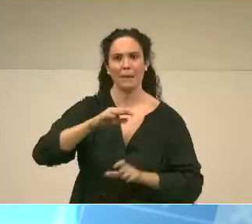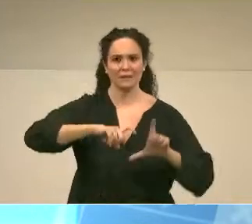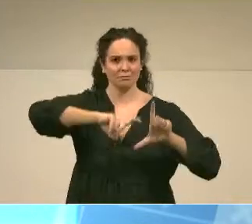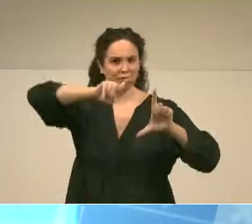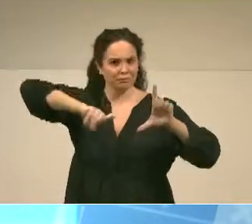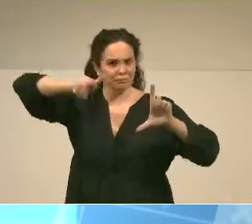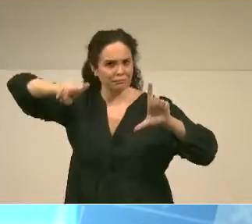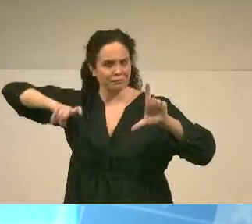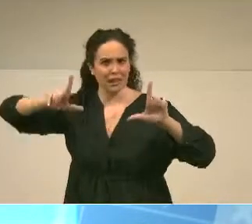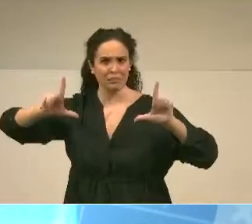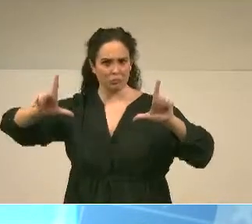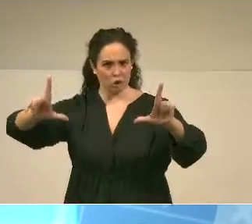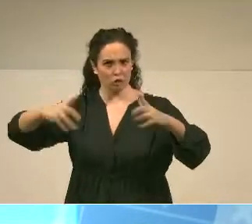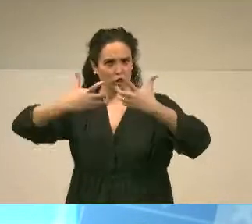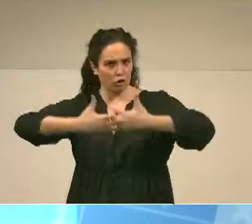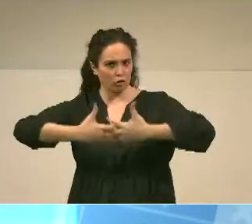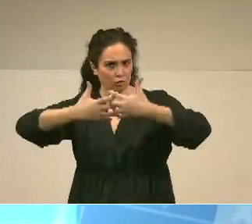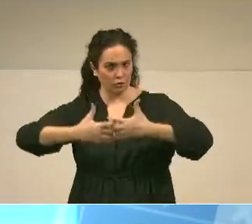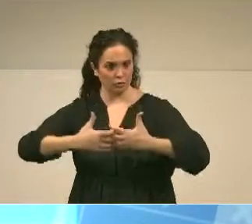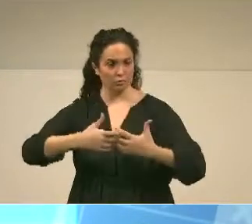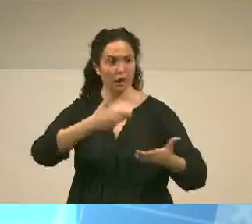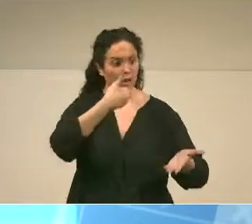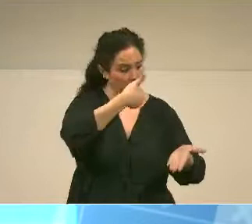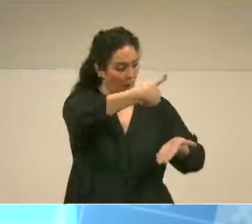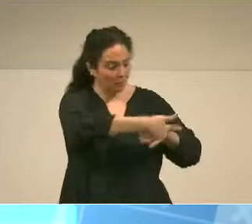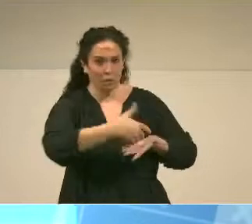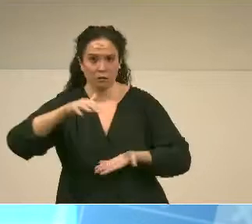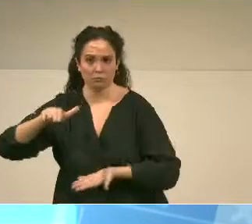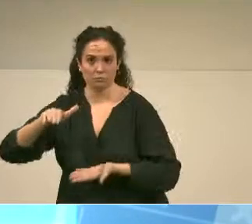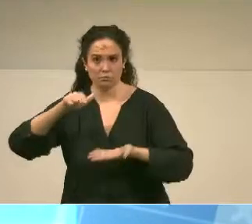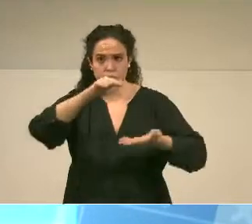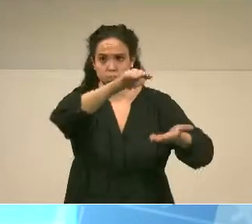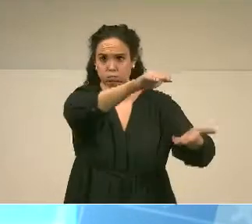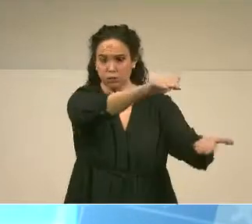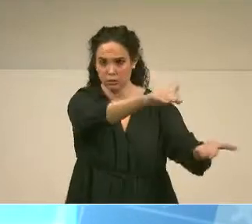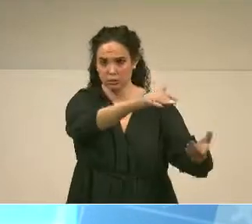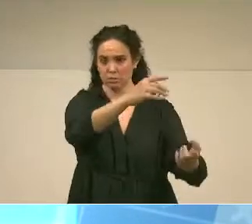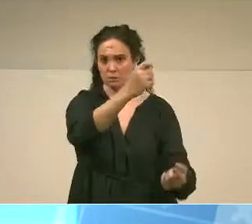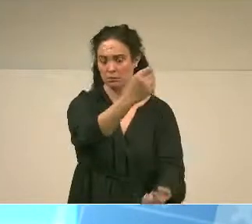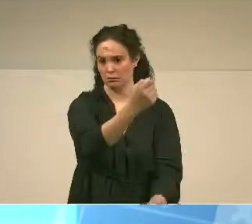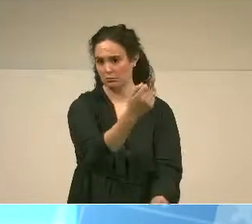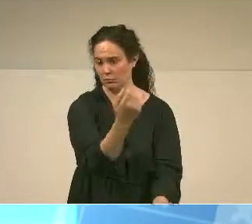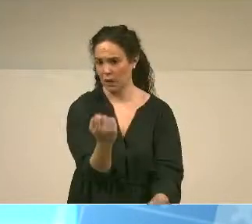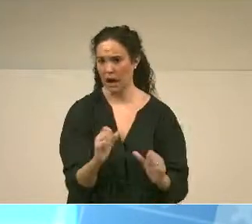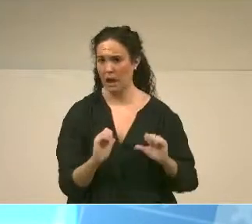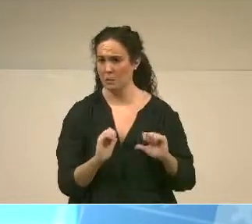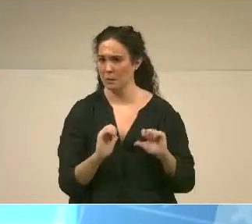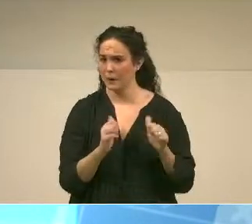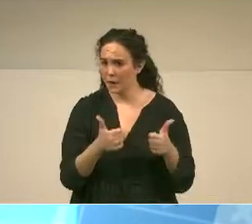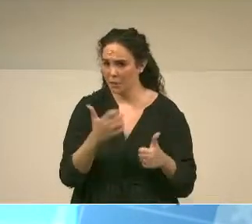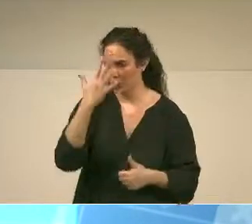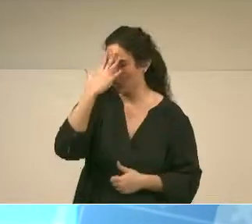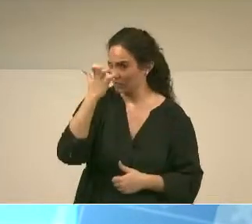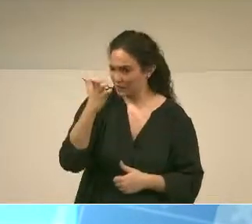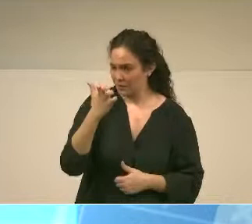les hemos facilitado los que nos han solicitado en las diversas ocasiones. Fue en un primer momento, si no recuerdo